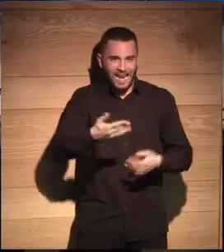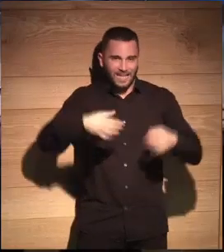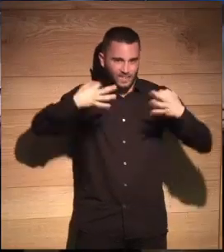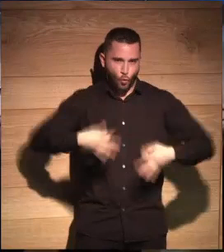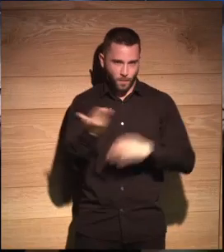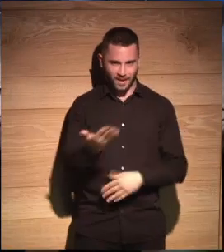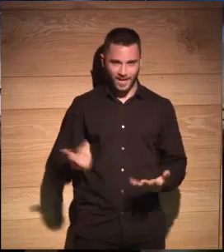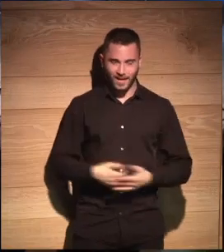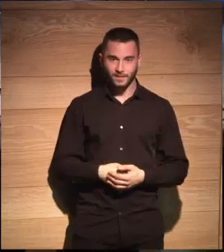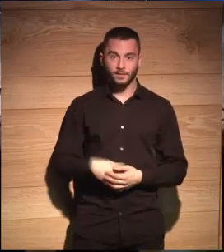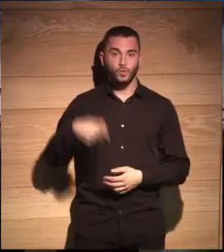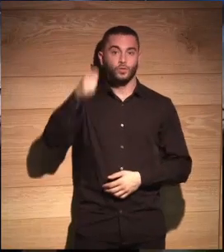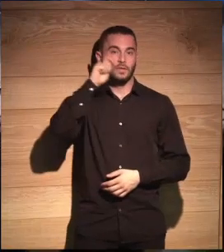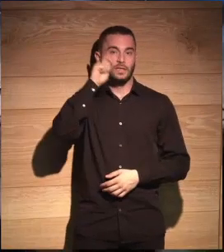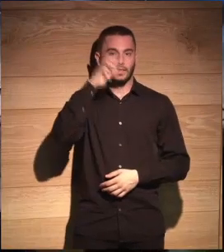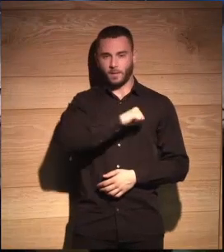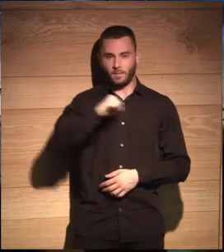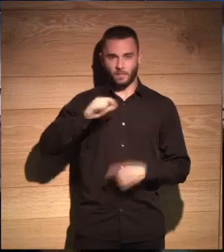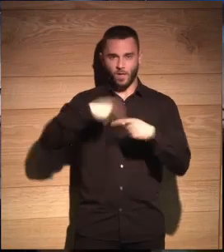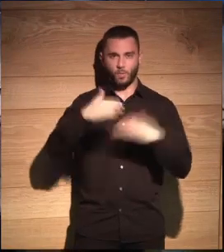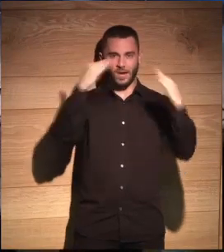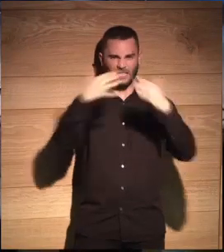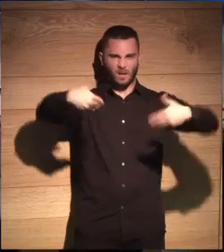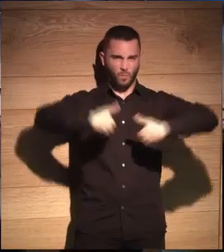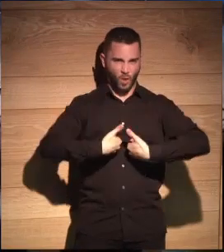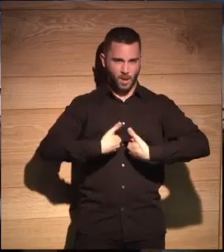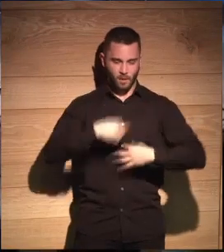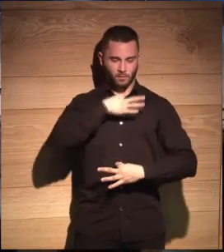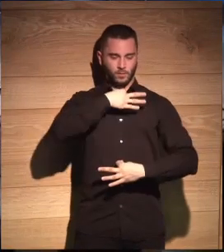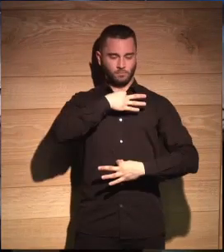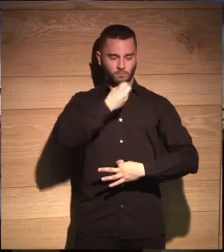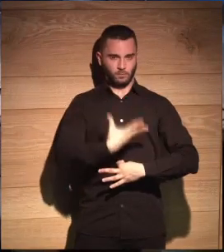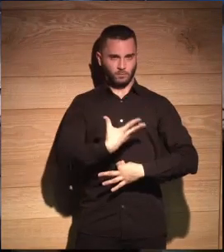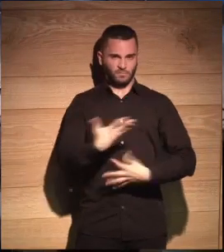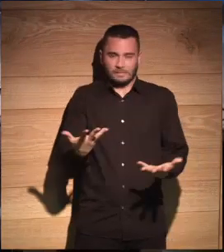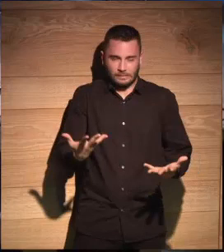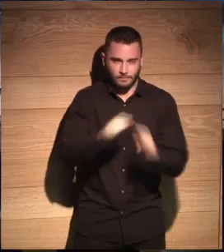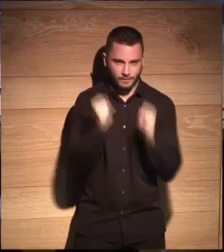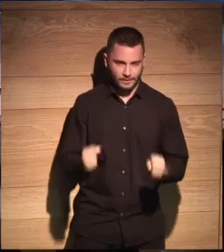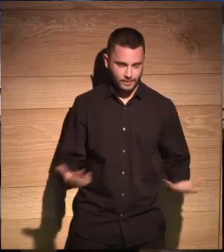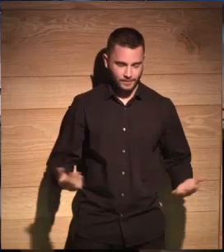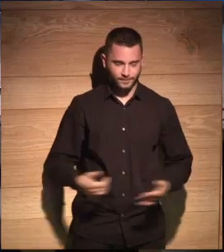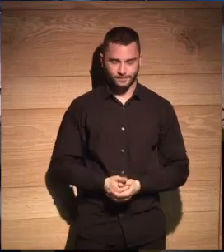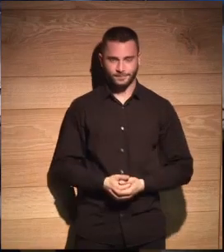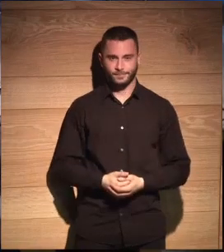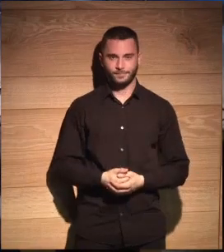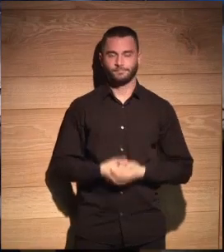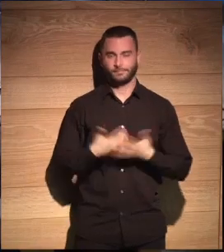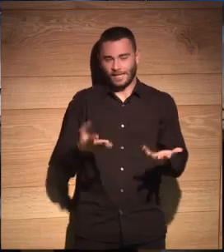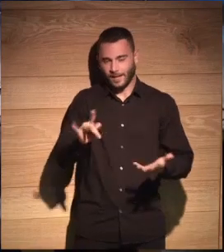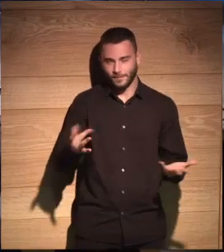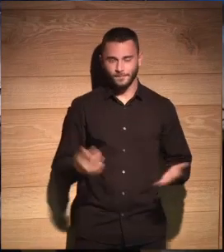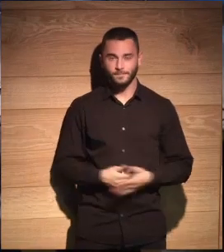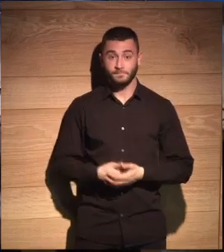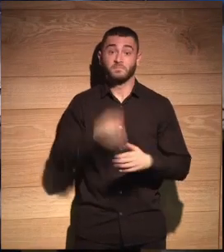¿Dónde has visto un detective privado que vuelva a casa y que esté ahí el tío con la corbata bien puesta? ¿No? Nada. Tiene que ser un claro, pupas. Bueno, claro,